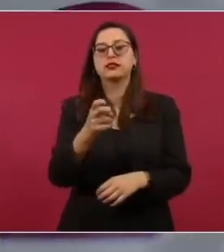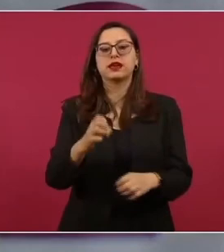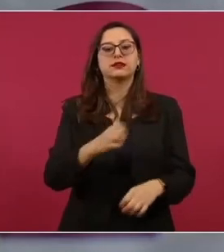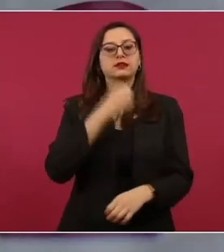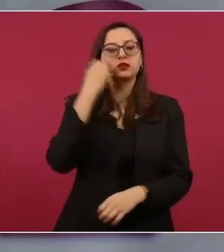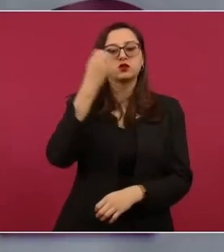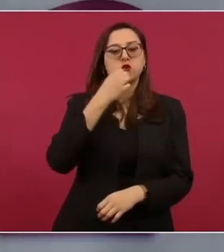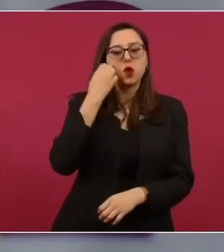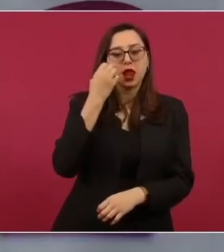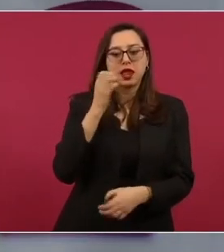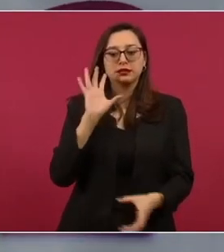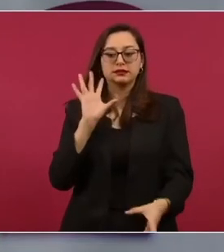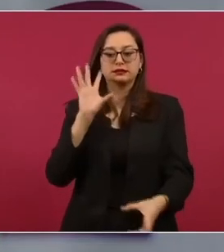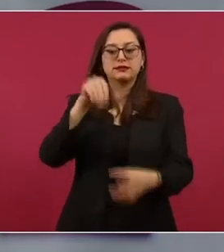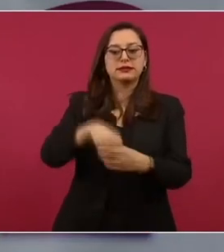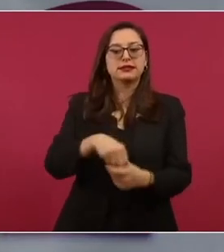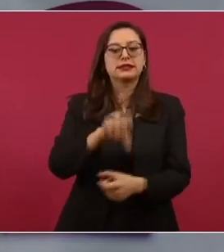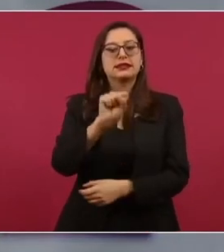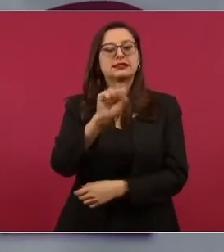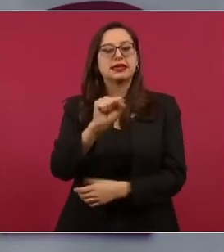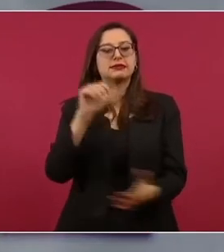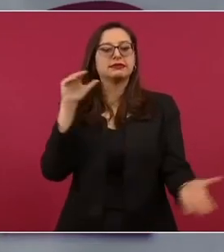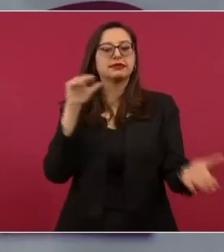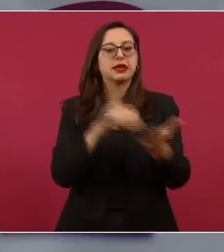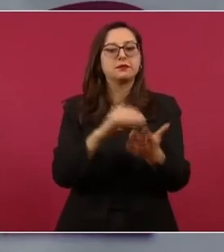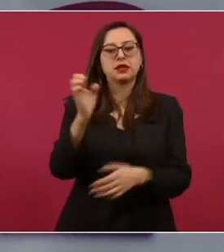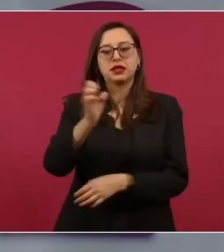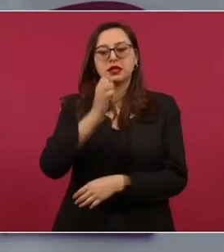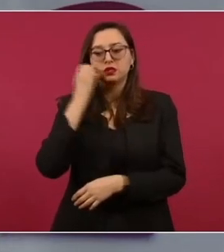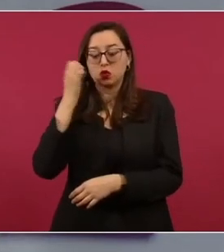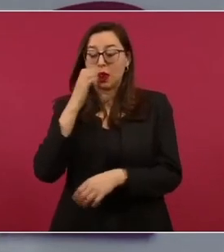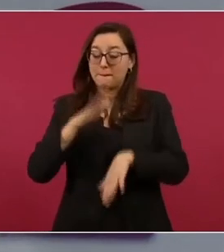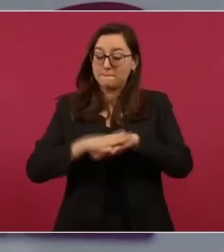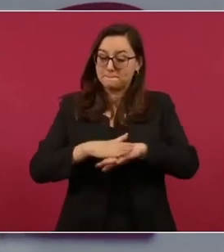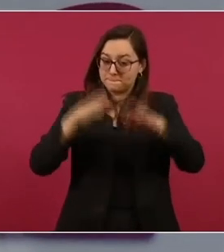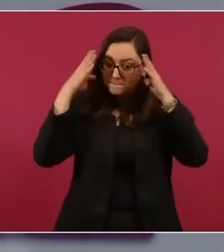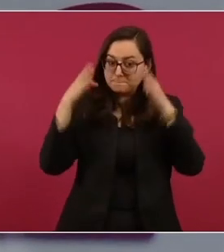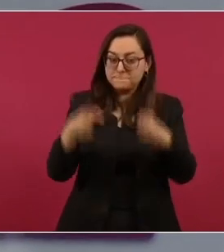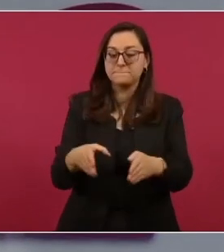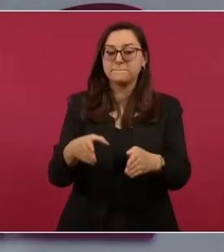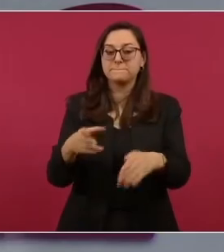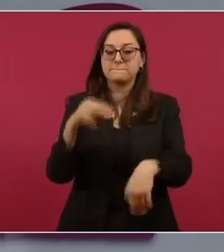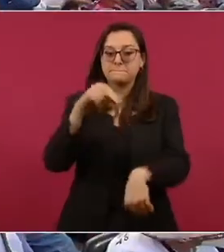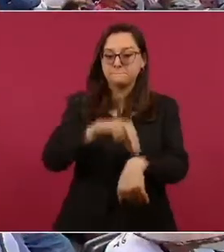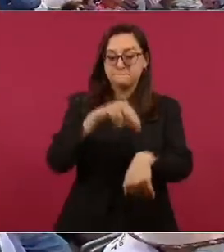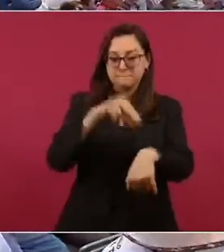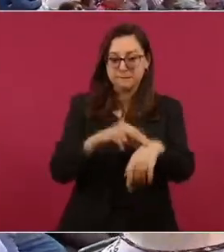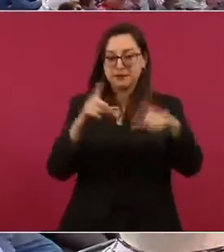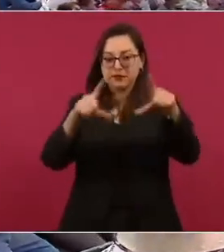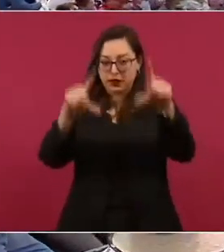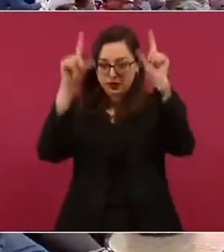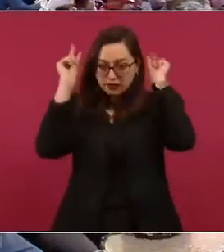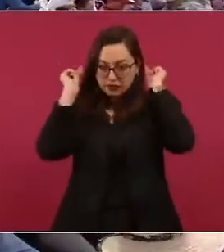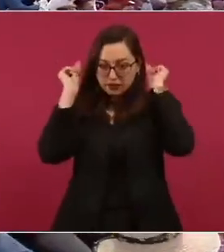60.000 alumnos, con énfasis en escuelas de medicina y enfermería.